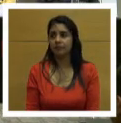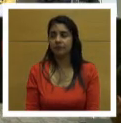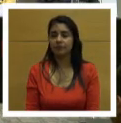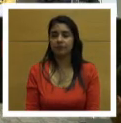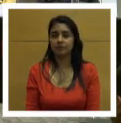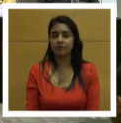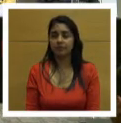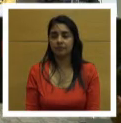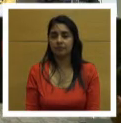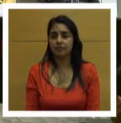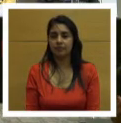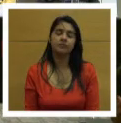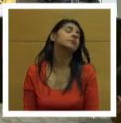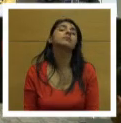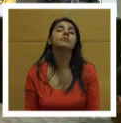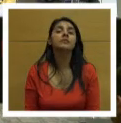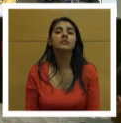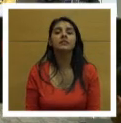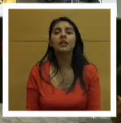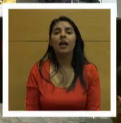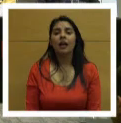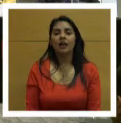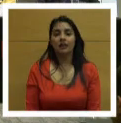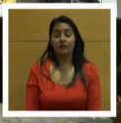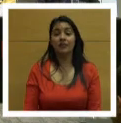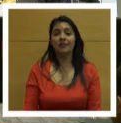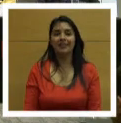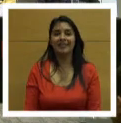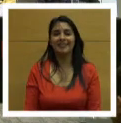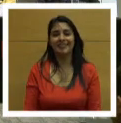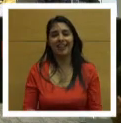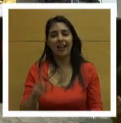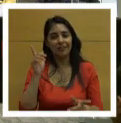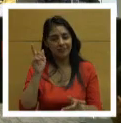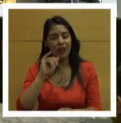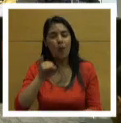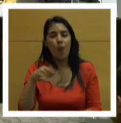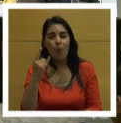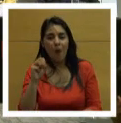Gracias. Doña Juana. Uy.